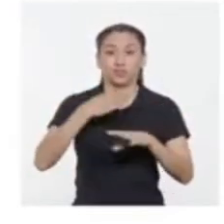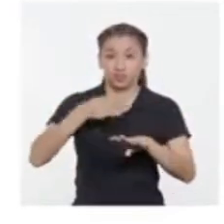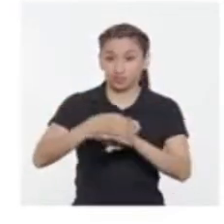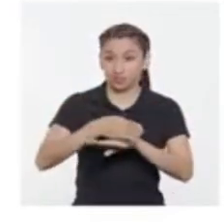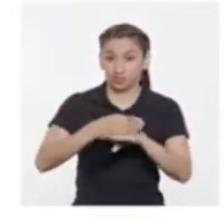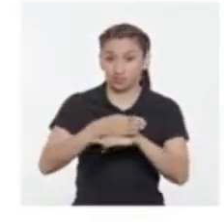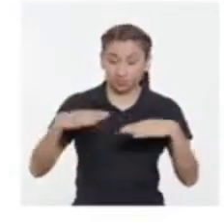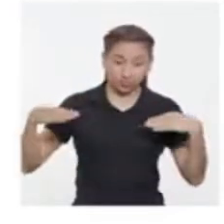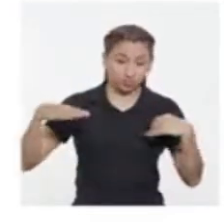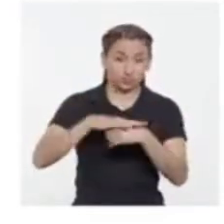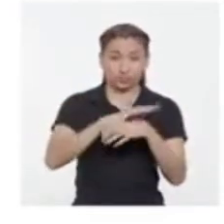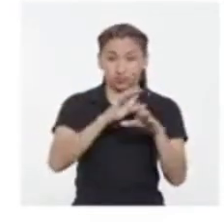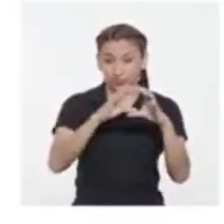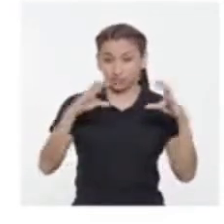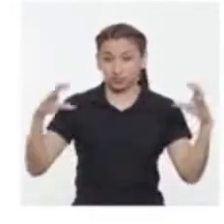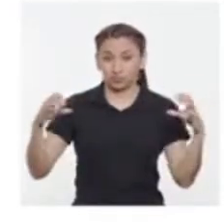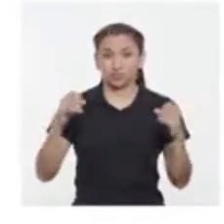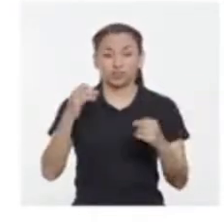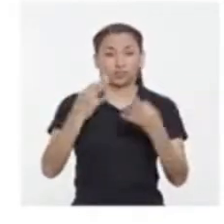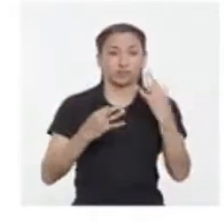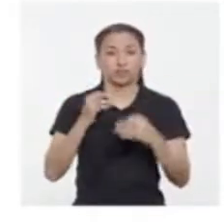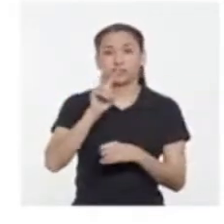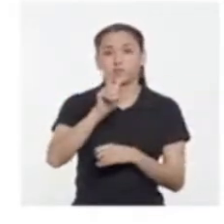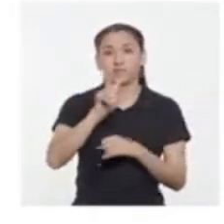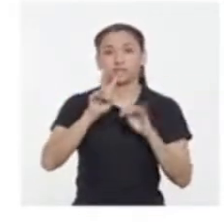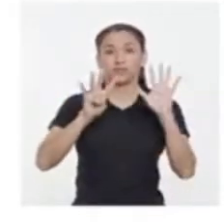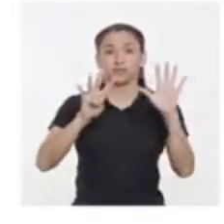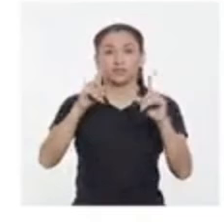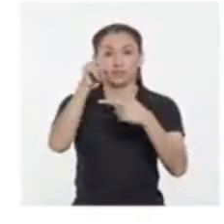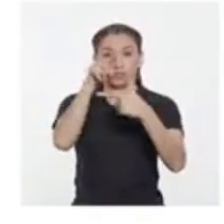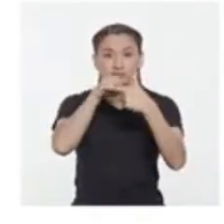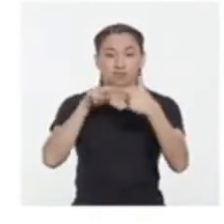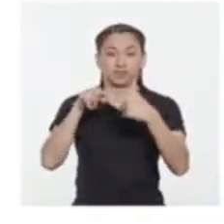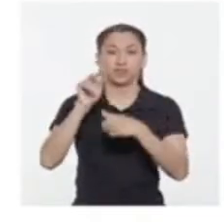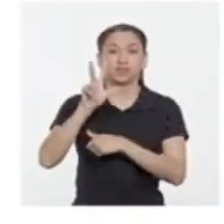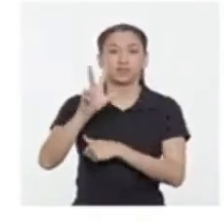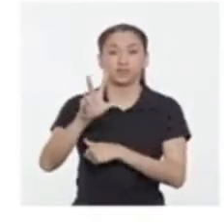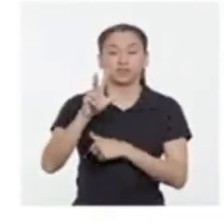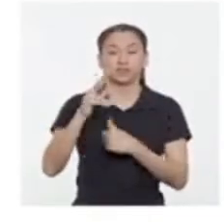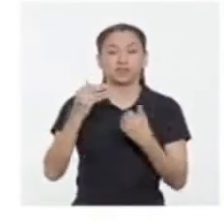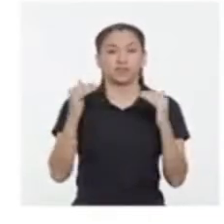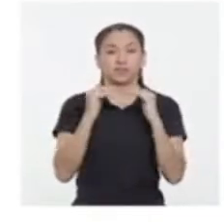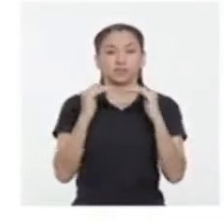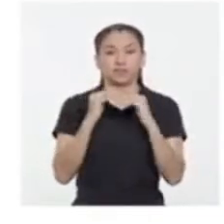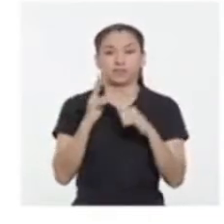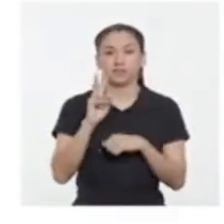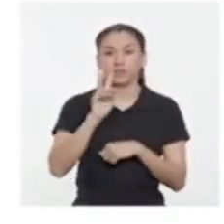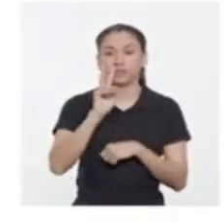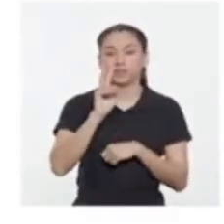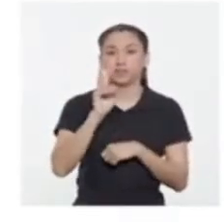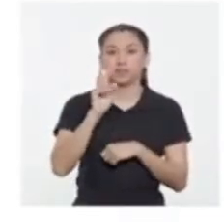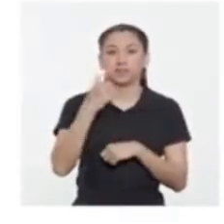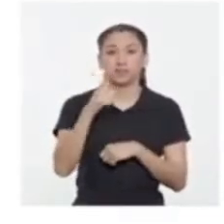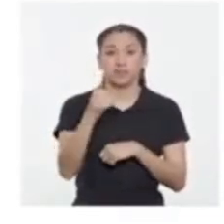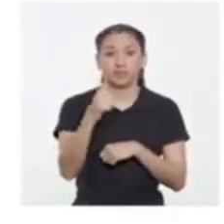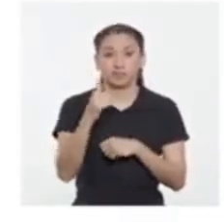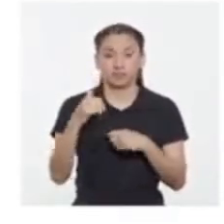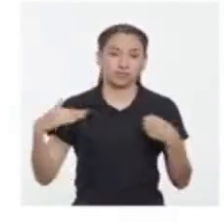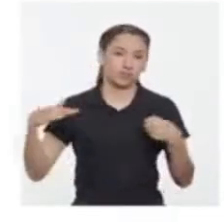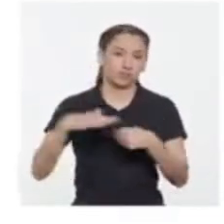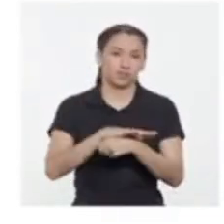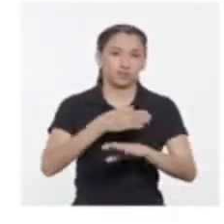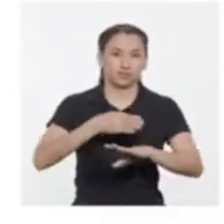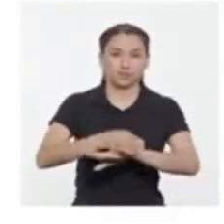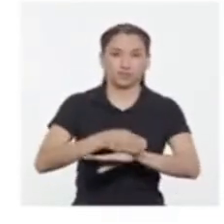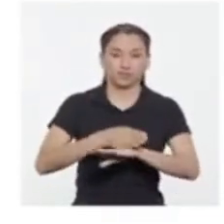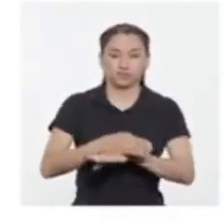completos de madera por utilizar es igual a 29 entre 3, que aproximadamente equivale a 10 listones completos